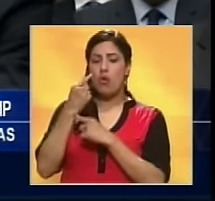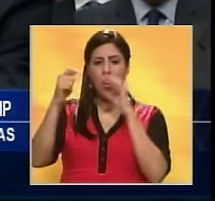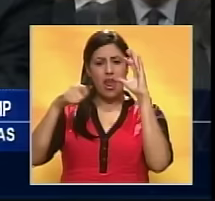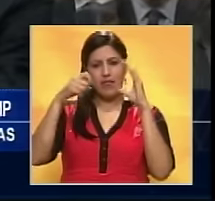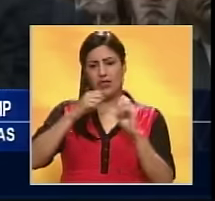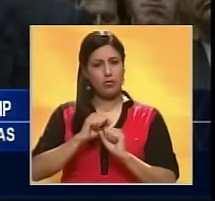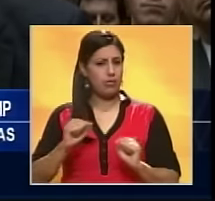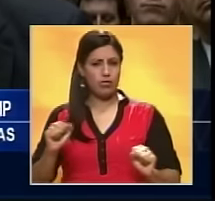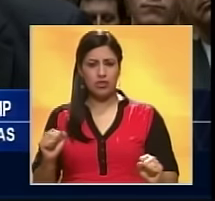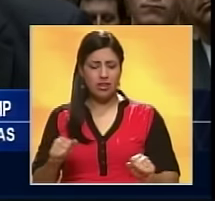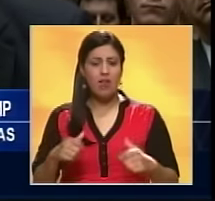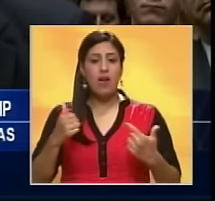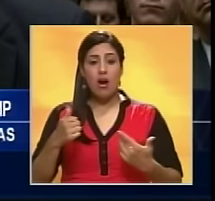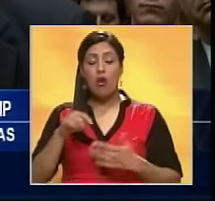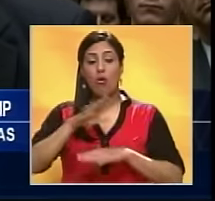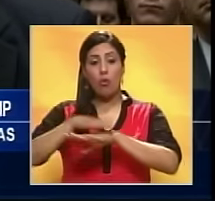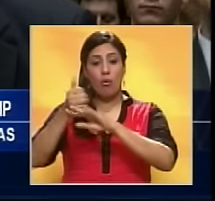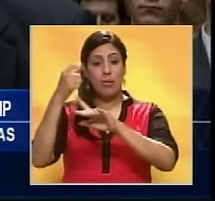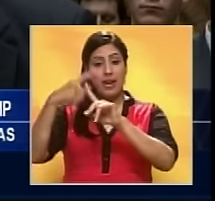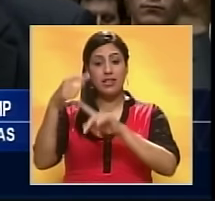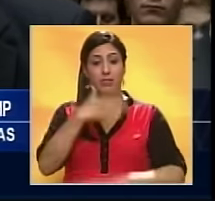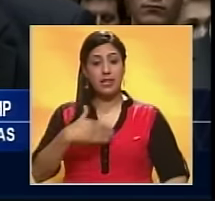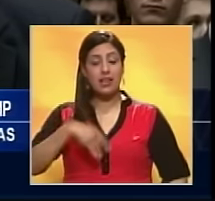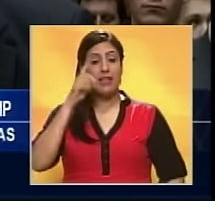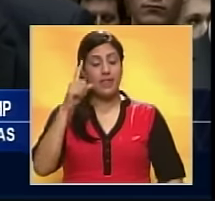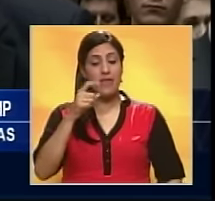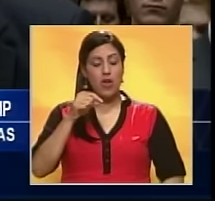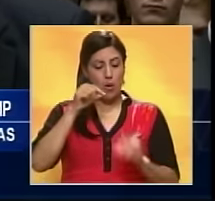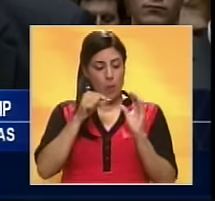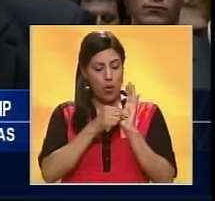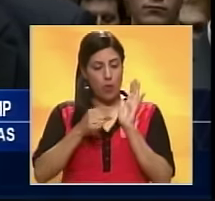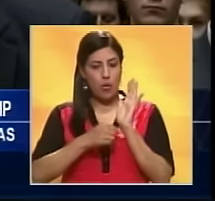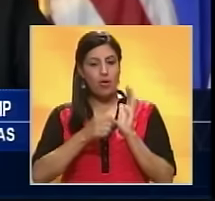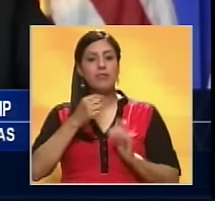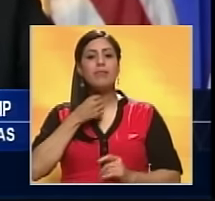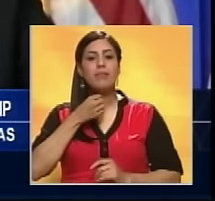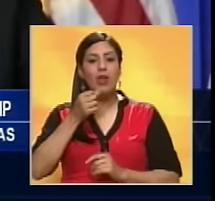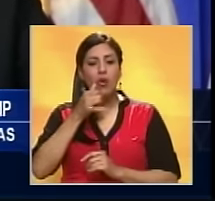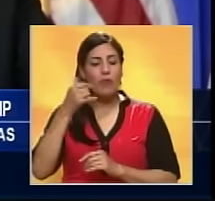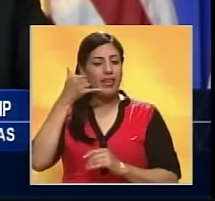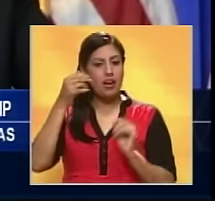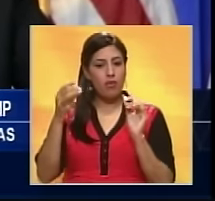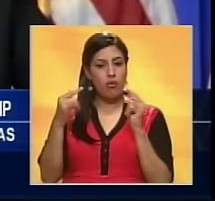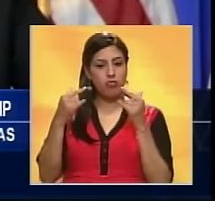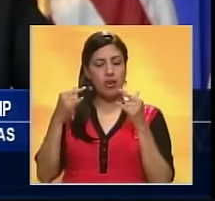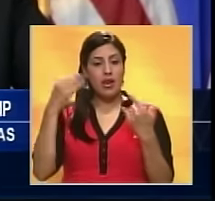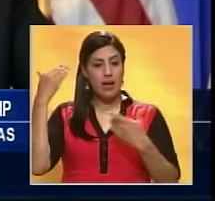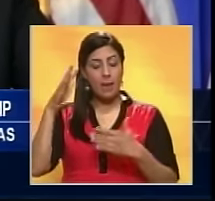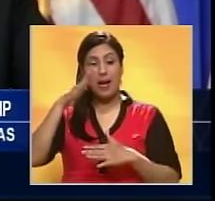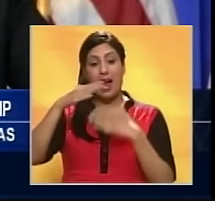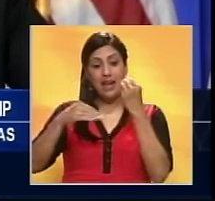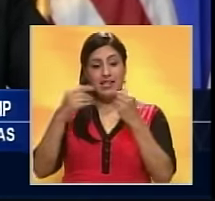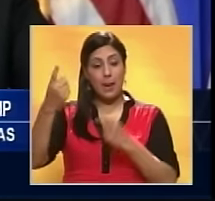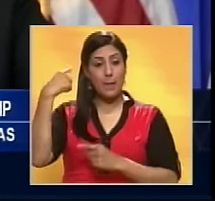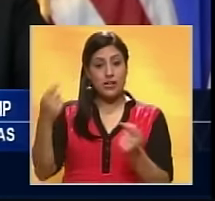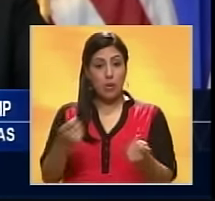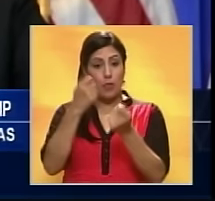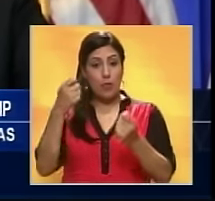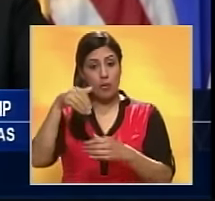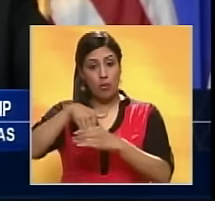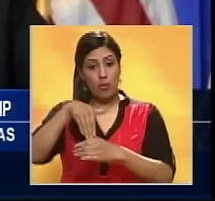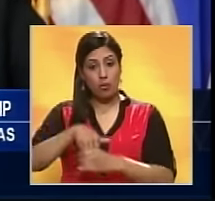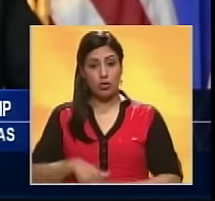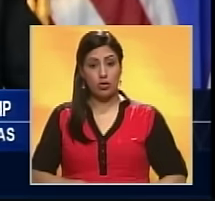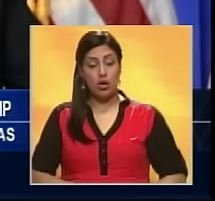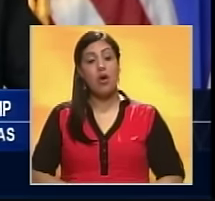grabaciones. Trump había acusado al exmandatario de instalar micrófonos e interceptar teléfonos en la Torre Trump durante la pasada campaña